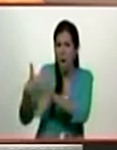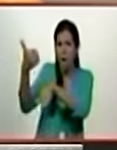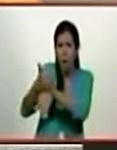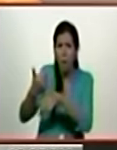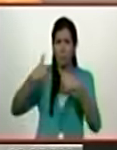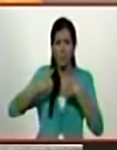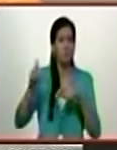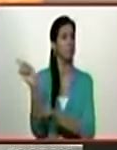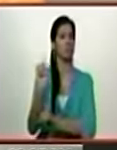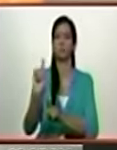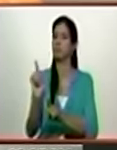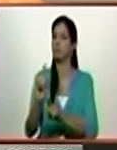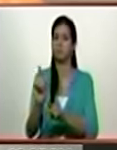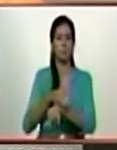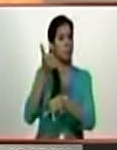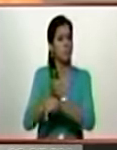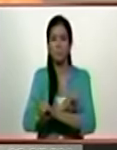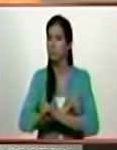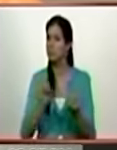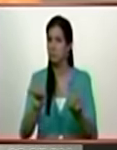eso.